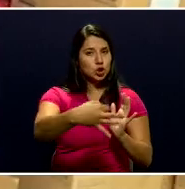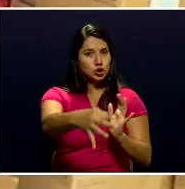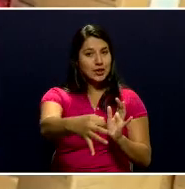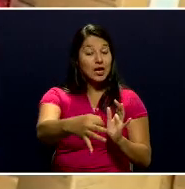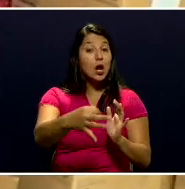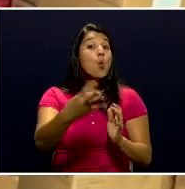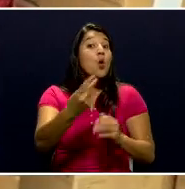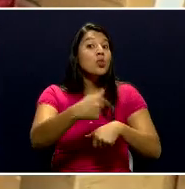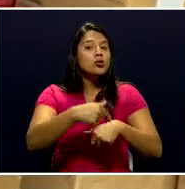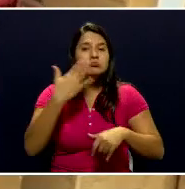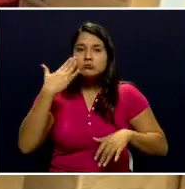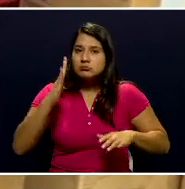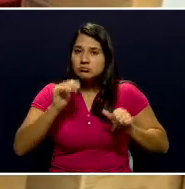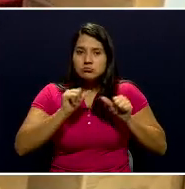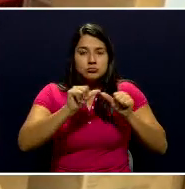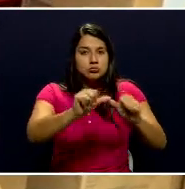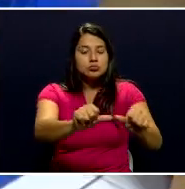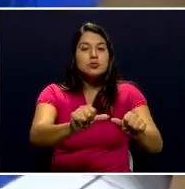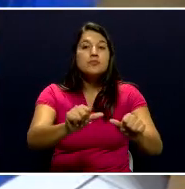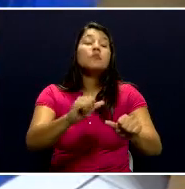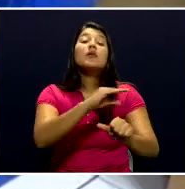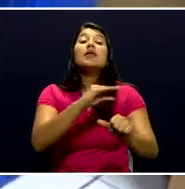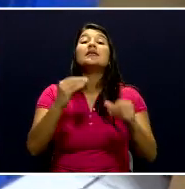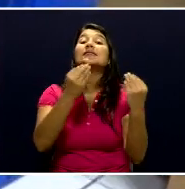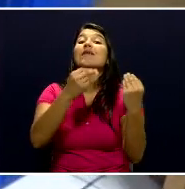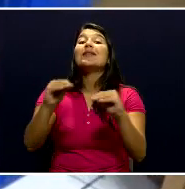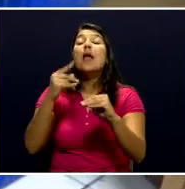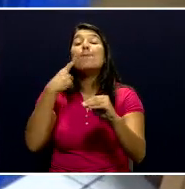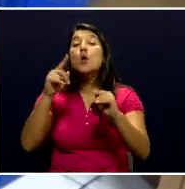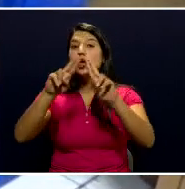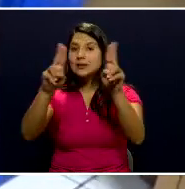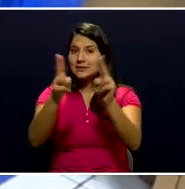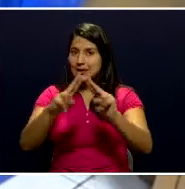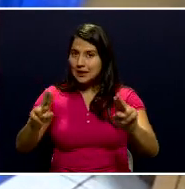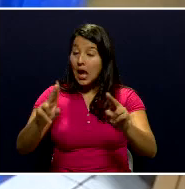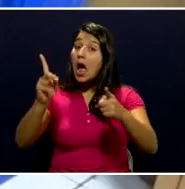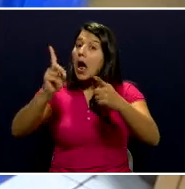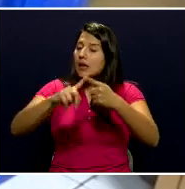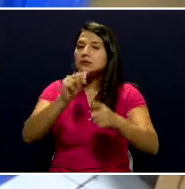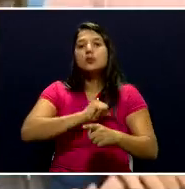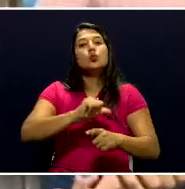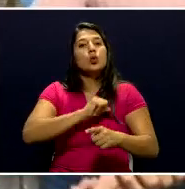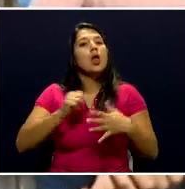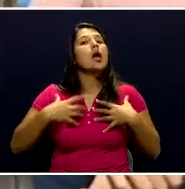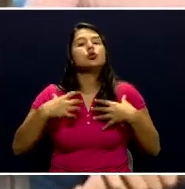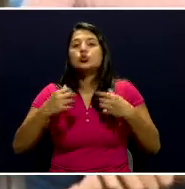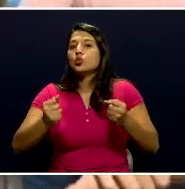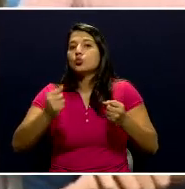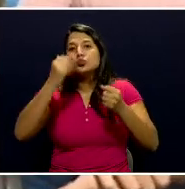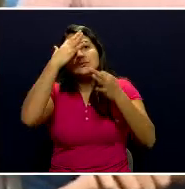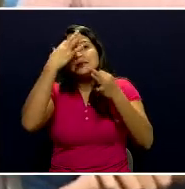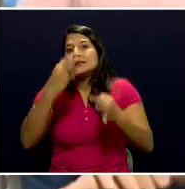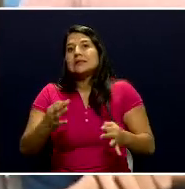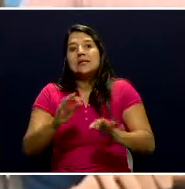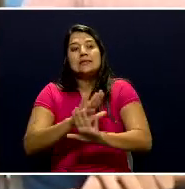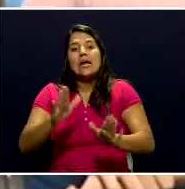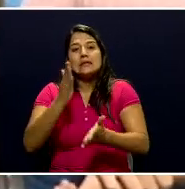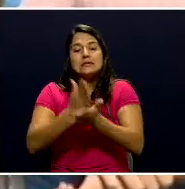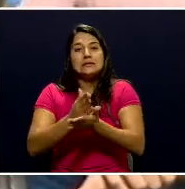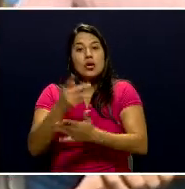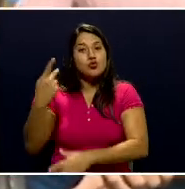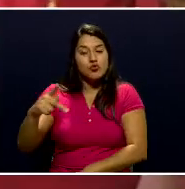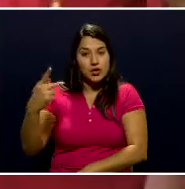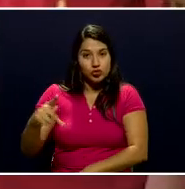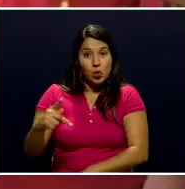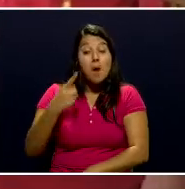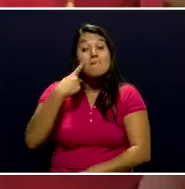tiempo indefinido, las cuales se comercializarán digitalmente hasta que las autoridades de salud determinen que el riesgo ha terminado. Insisten